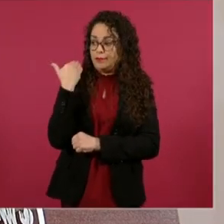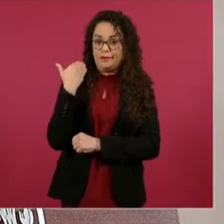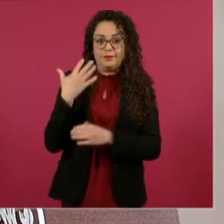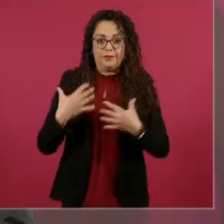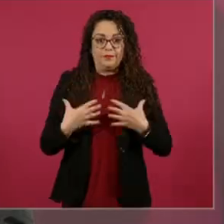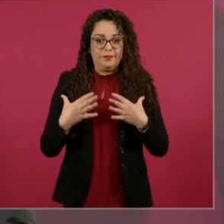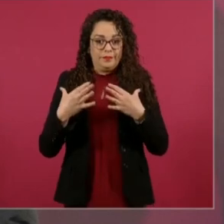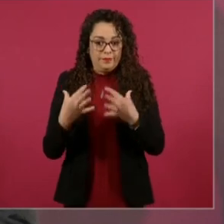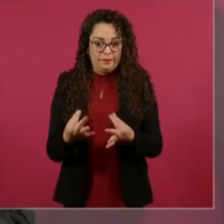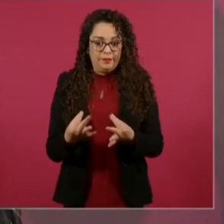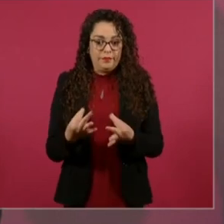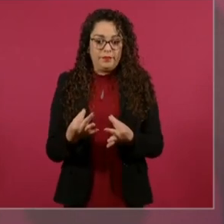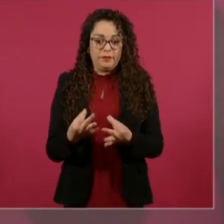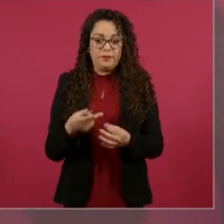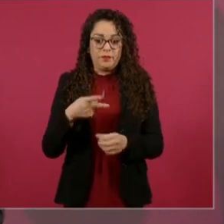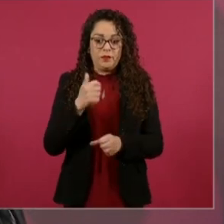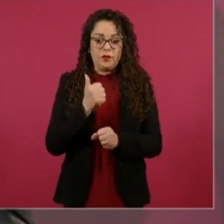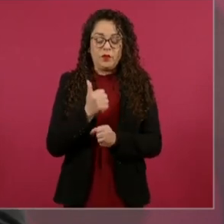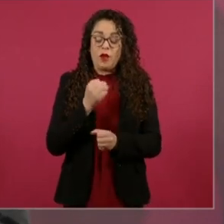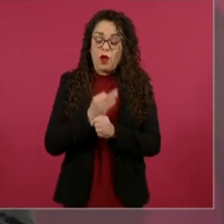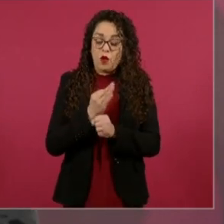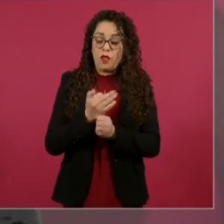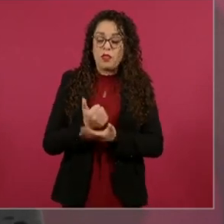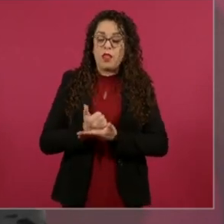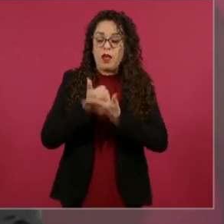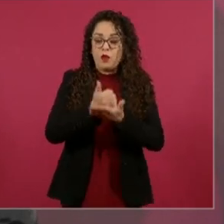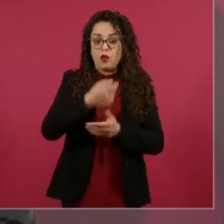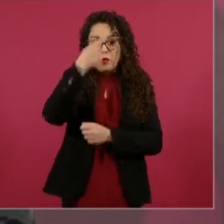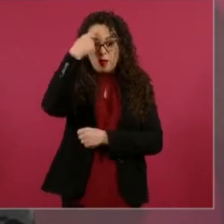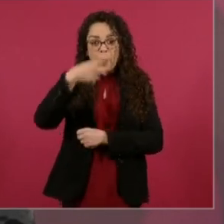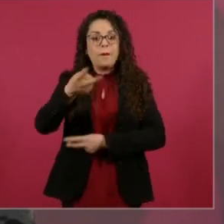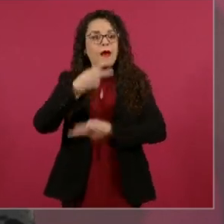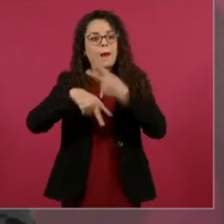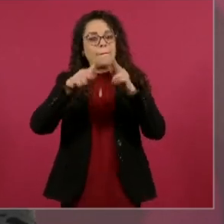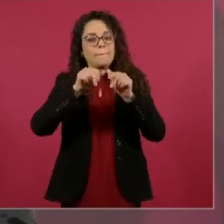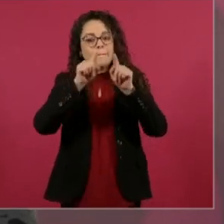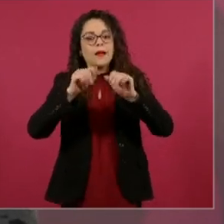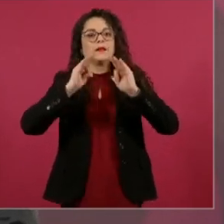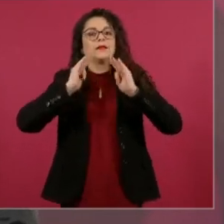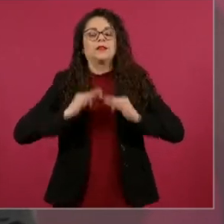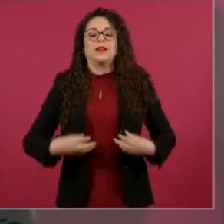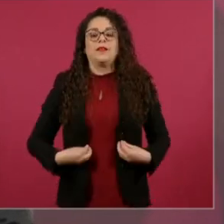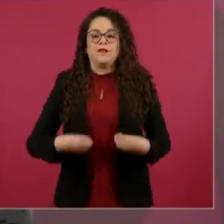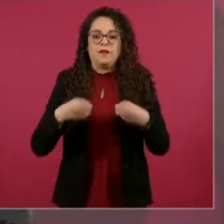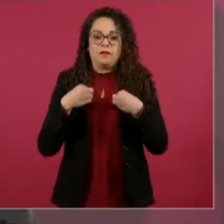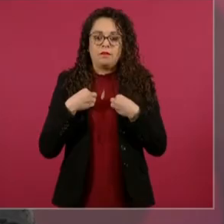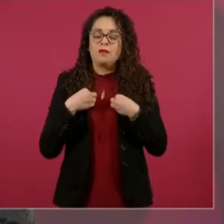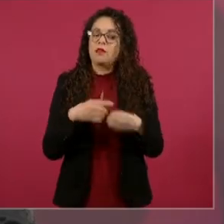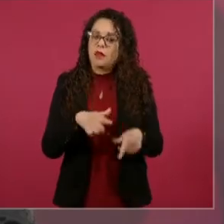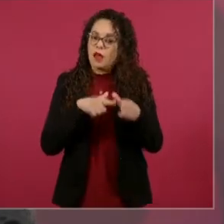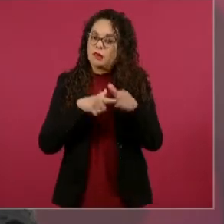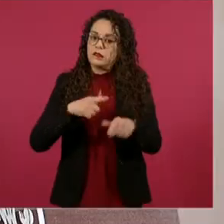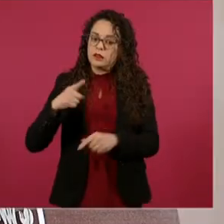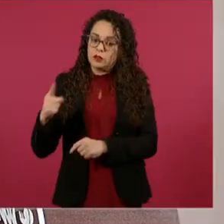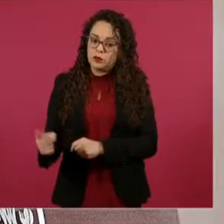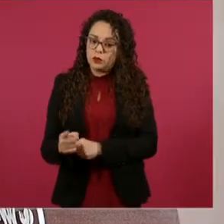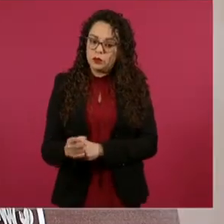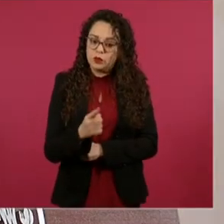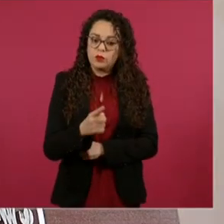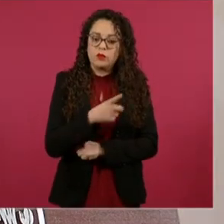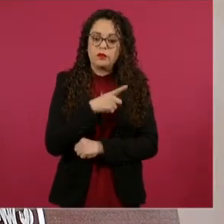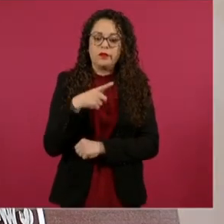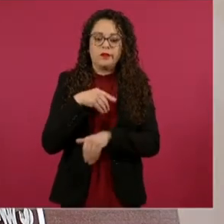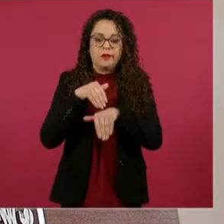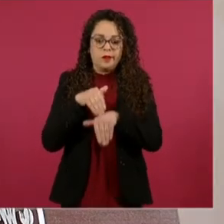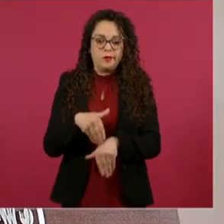hoy ayuda a garantizar la paz y la tranquilidad, se pueda asegurar su permanencia, asegurar su